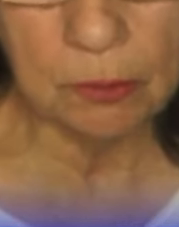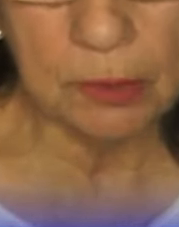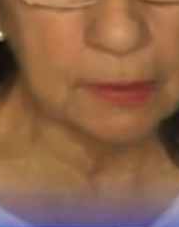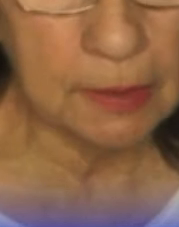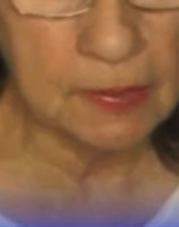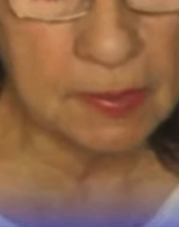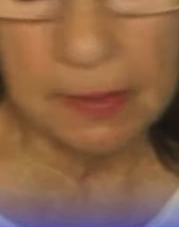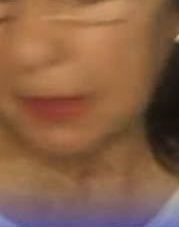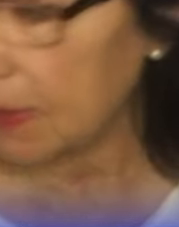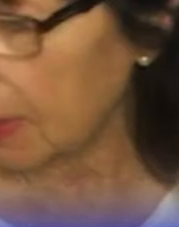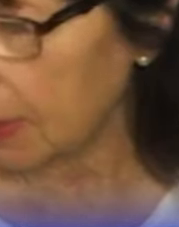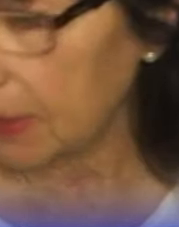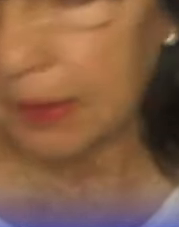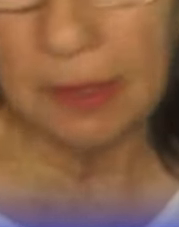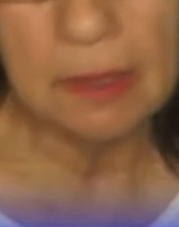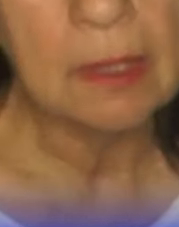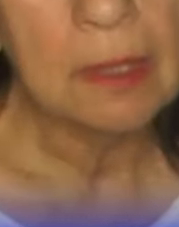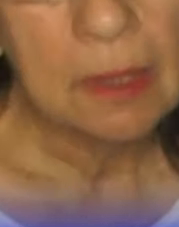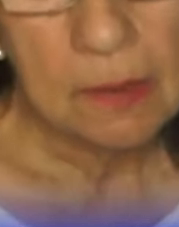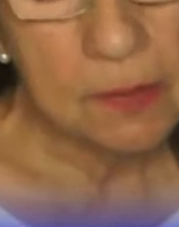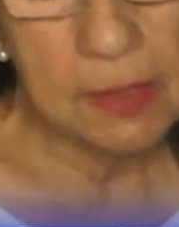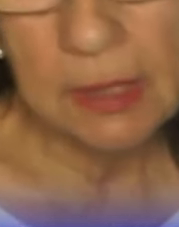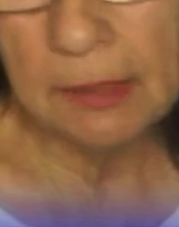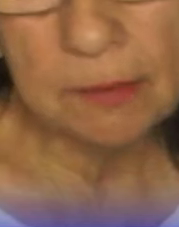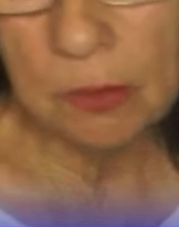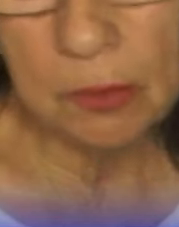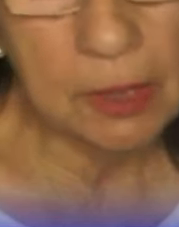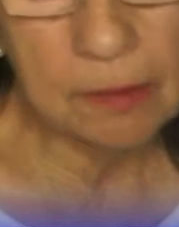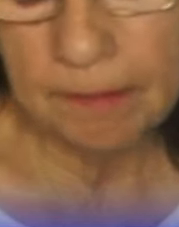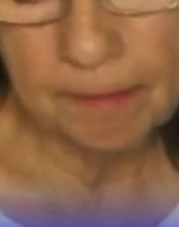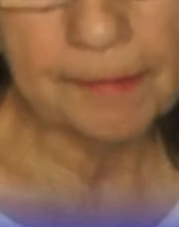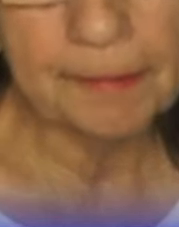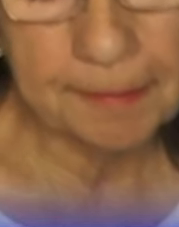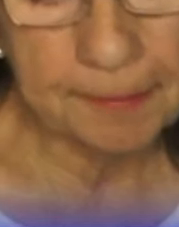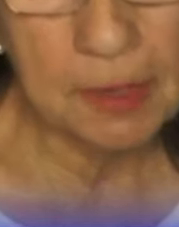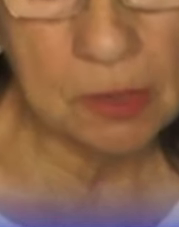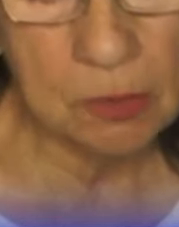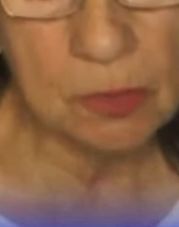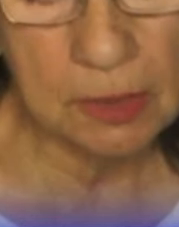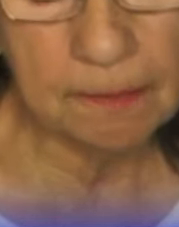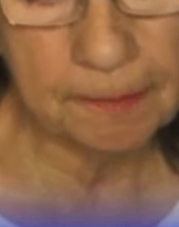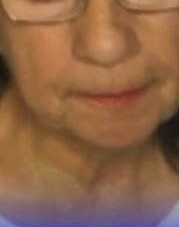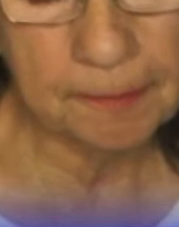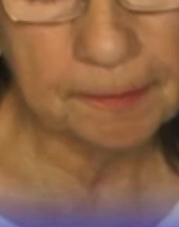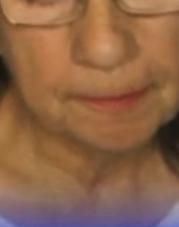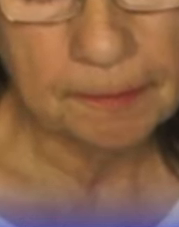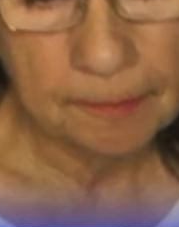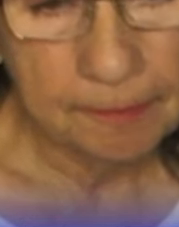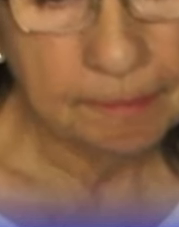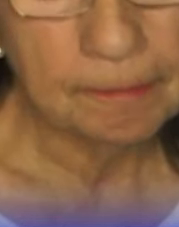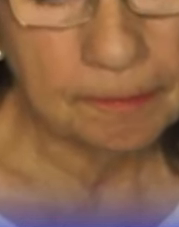otra historia de Teresa, la niña. Te emociona la historia, emociona el proceso. Eso, sí. Claro,